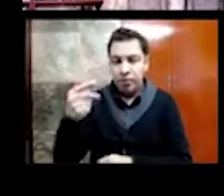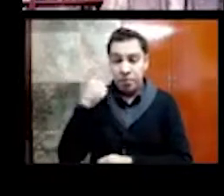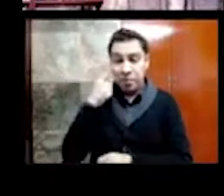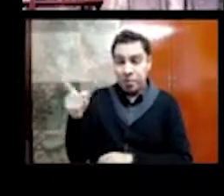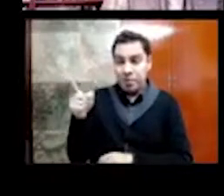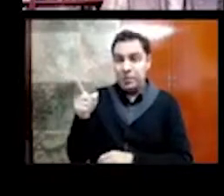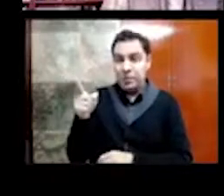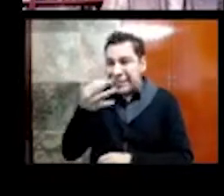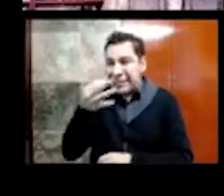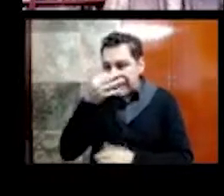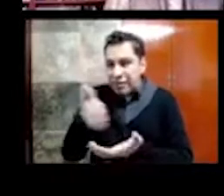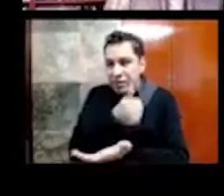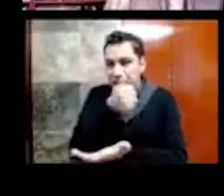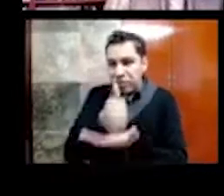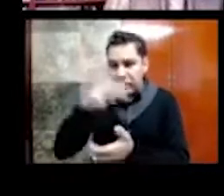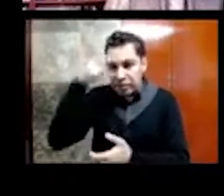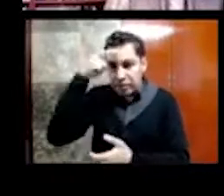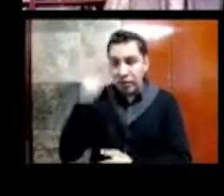Texcoco,